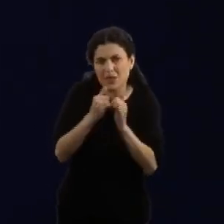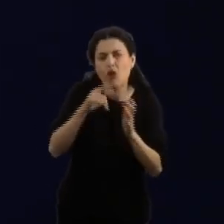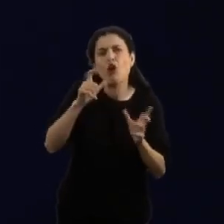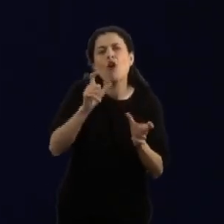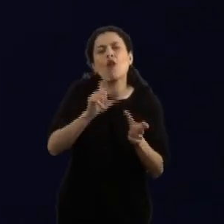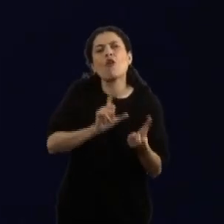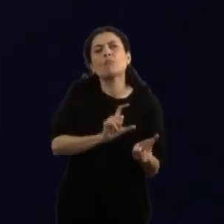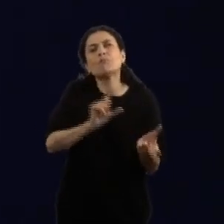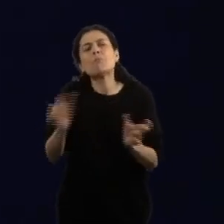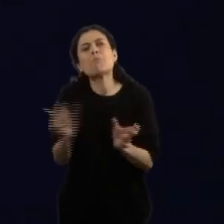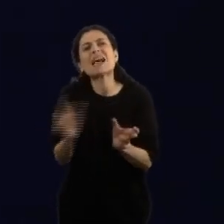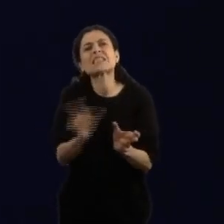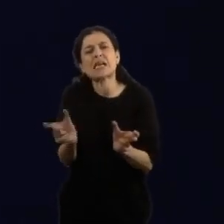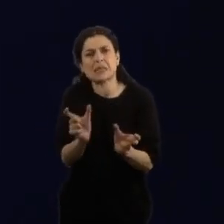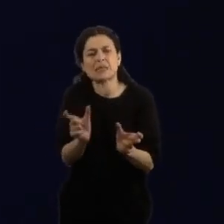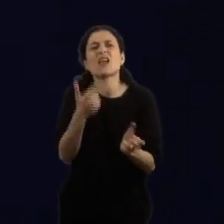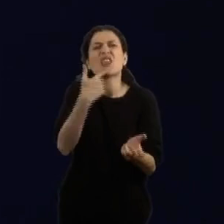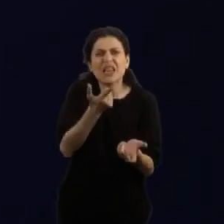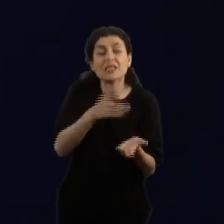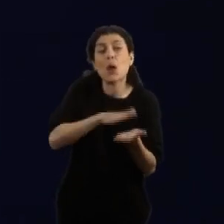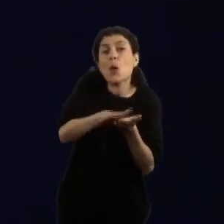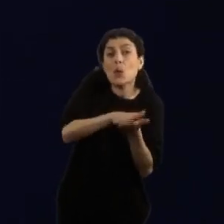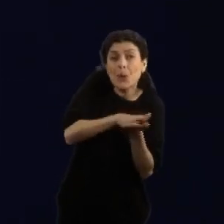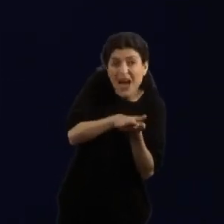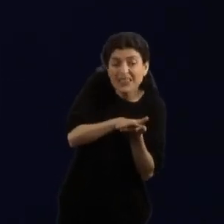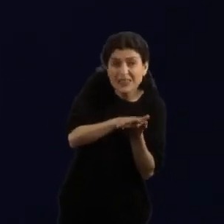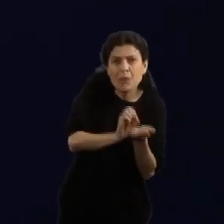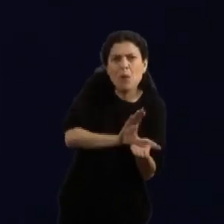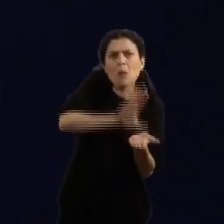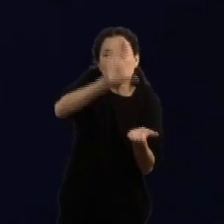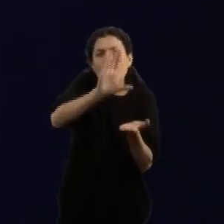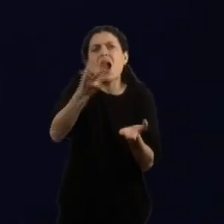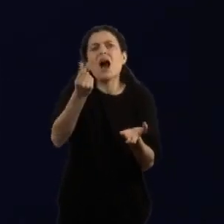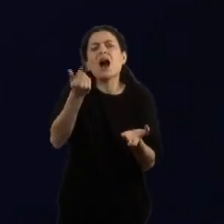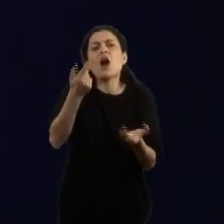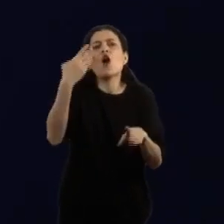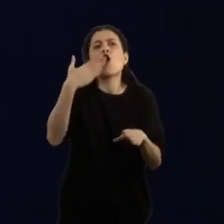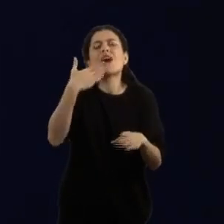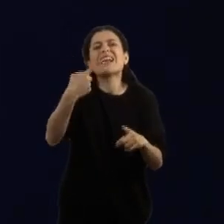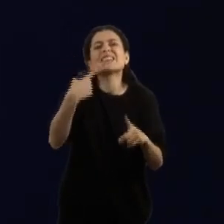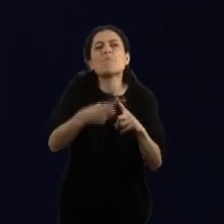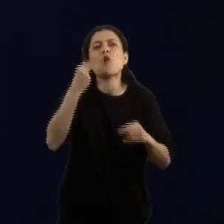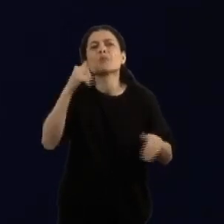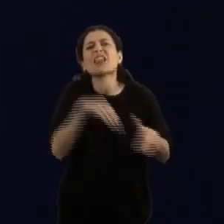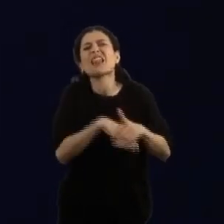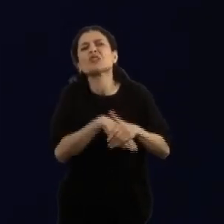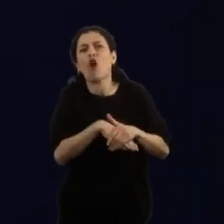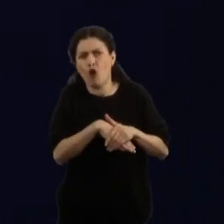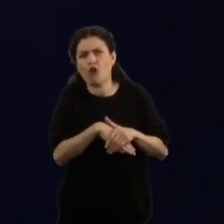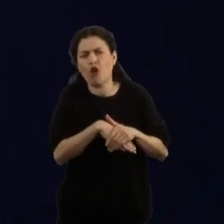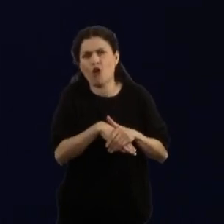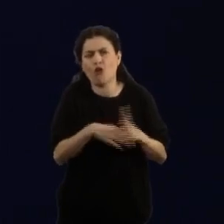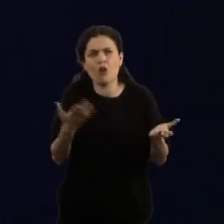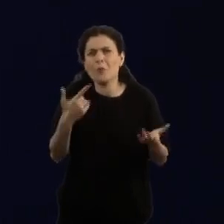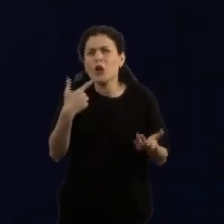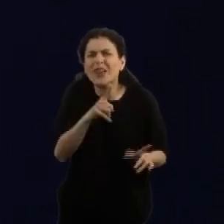los pases y aumentó la base absorbida por bonos del Tesoro. Digo, no sé cuál es la parte que no se entiende. No termino de,